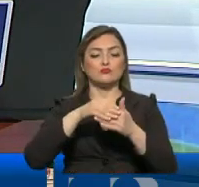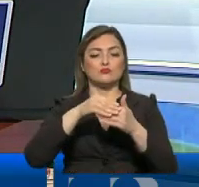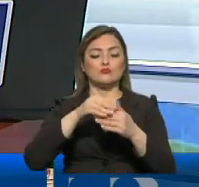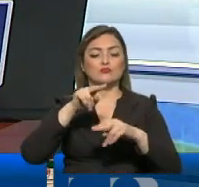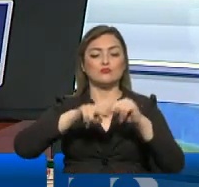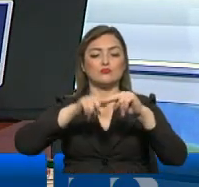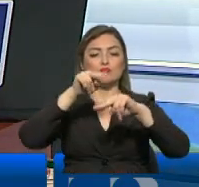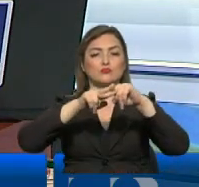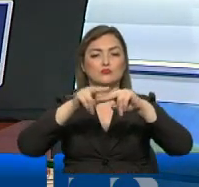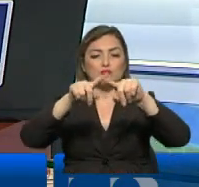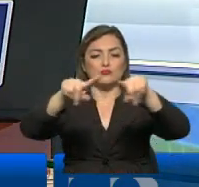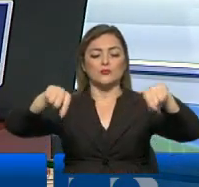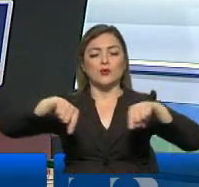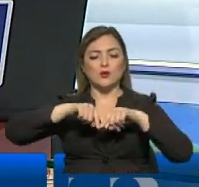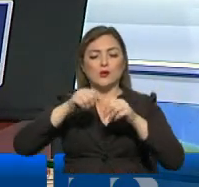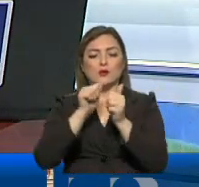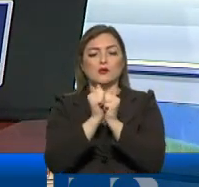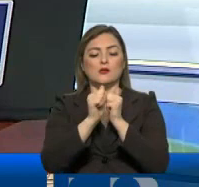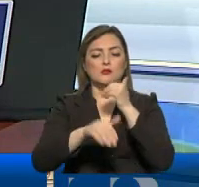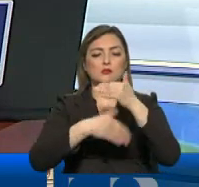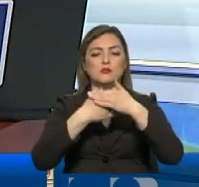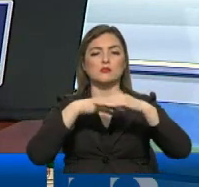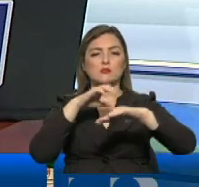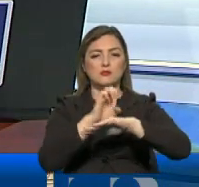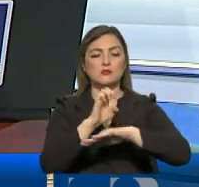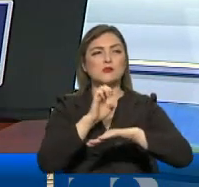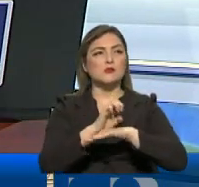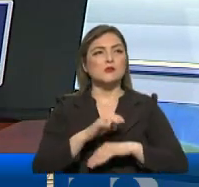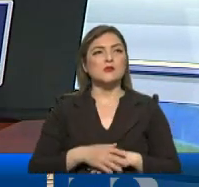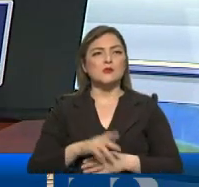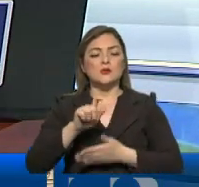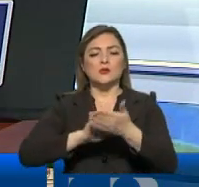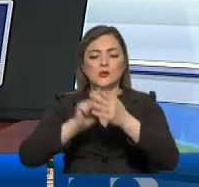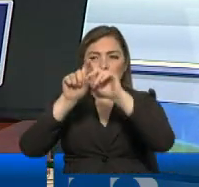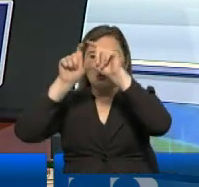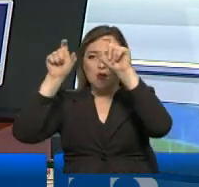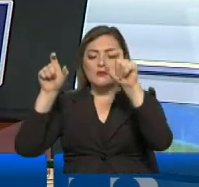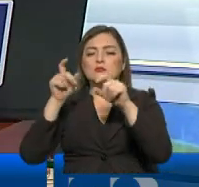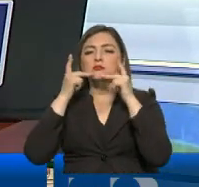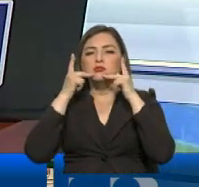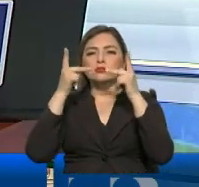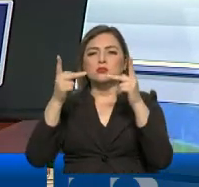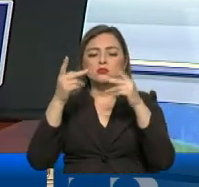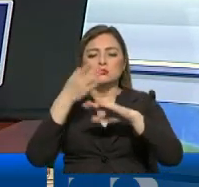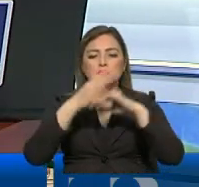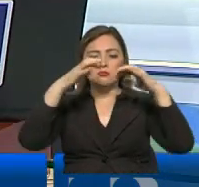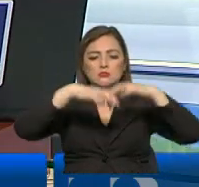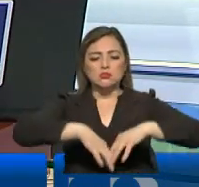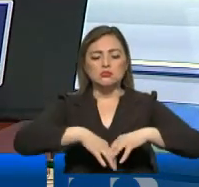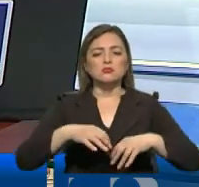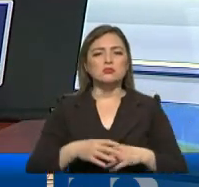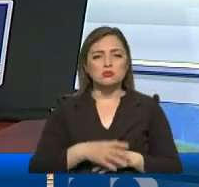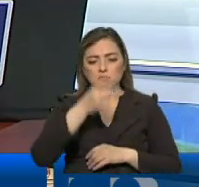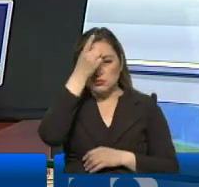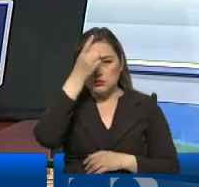deportivas en todo el país. Ellos fueron contratados por CEAR EP, empresa pública, que fue liquidada, y